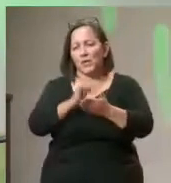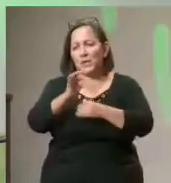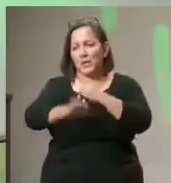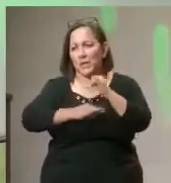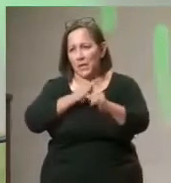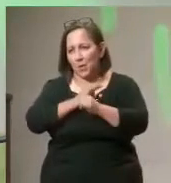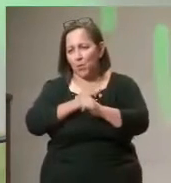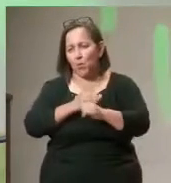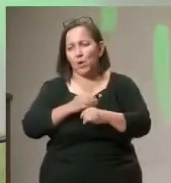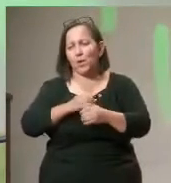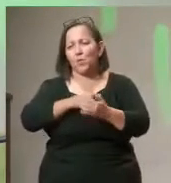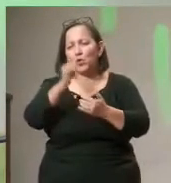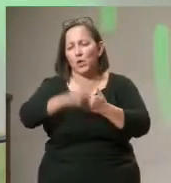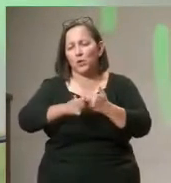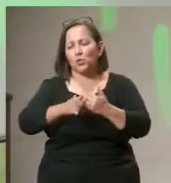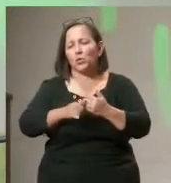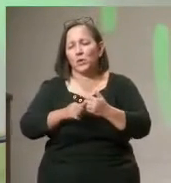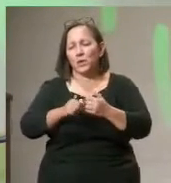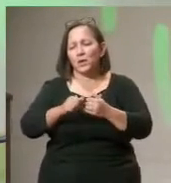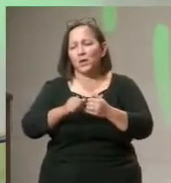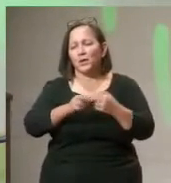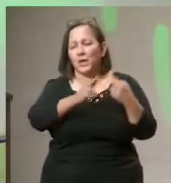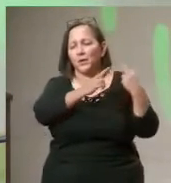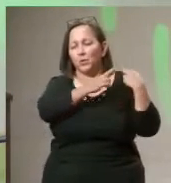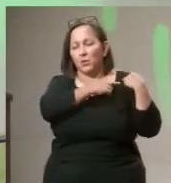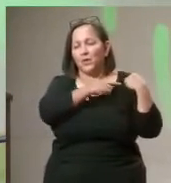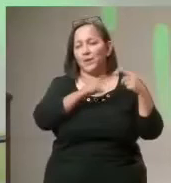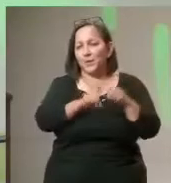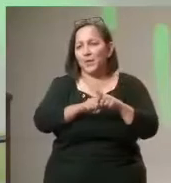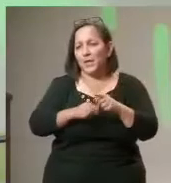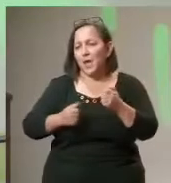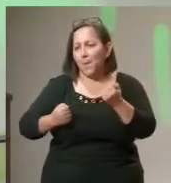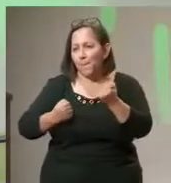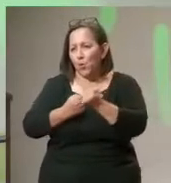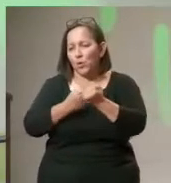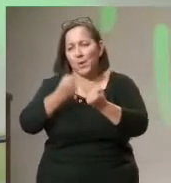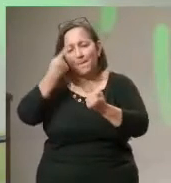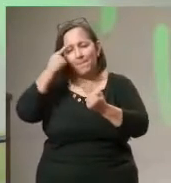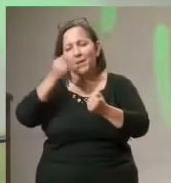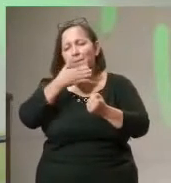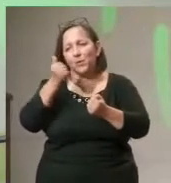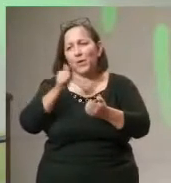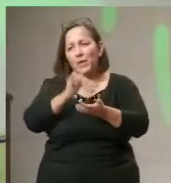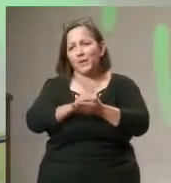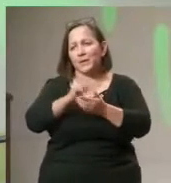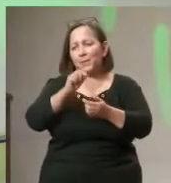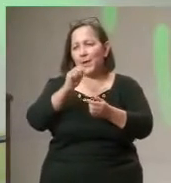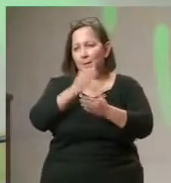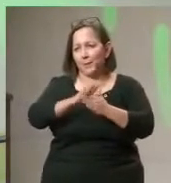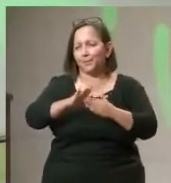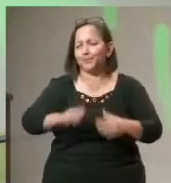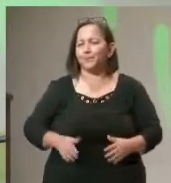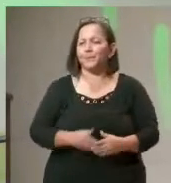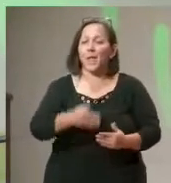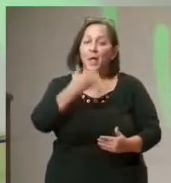camiseta y colaboren para que podamos mejorar en este aspecto.